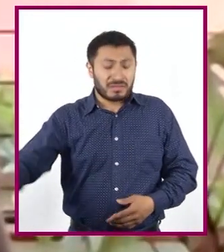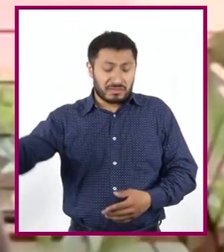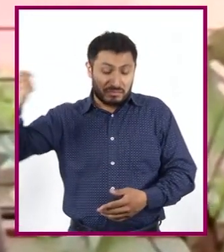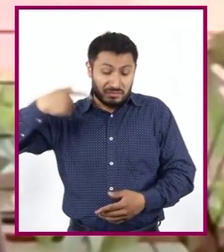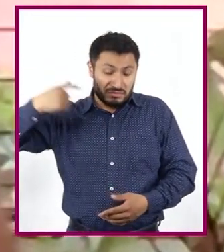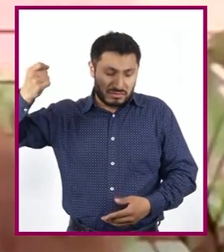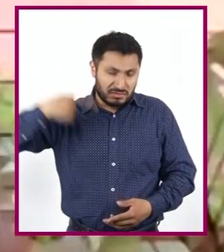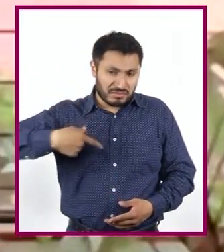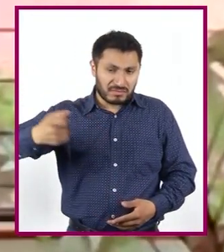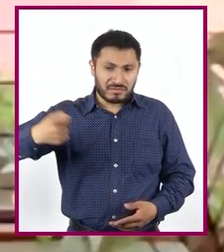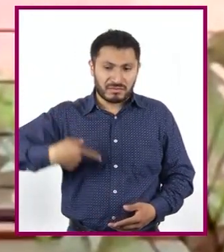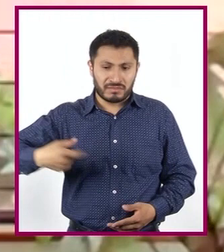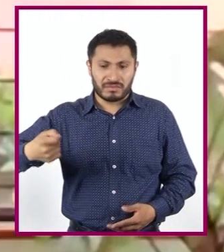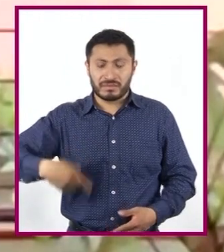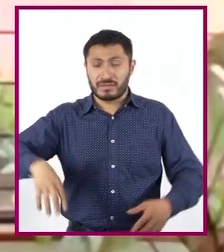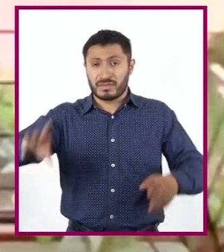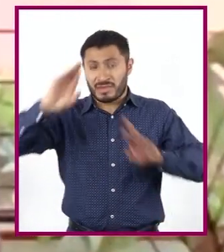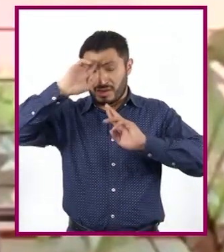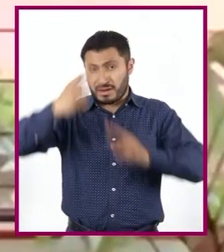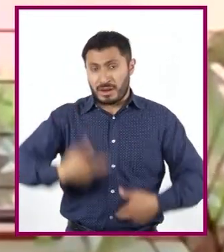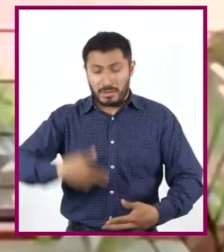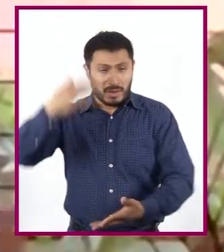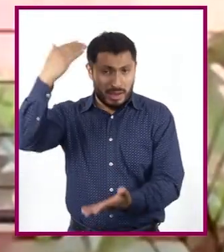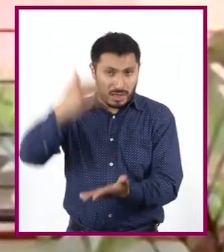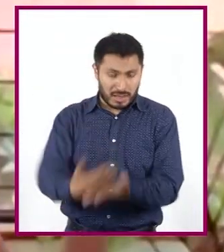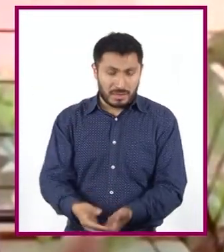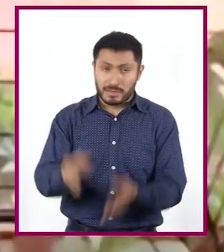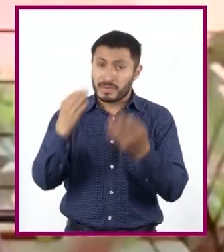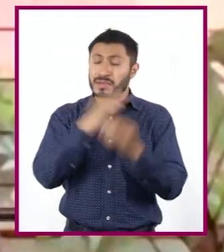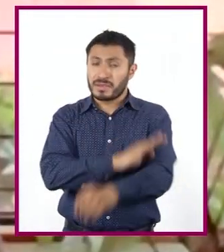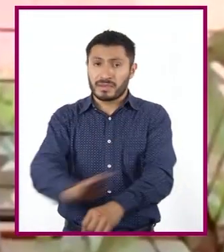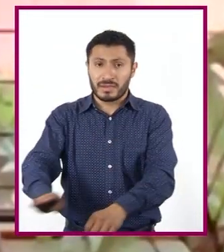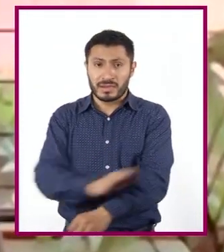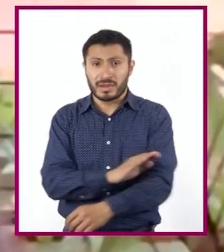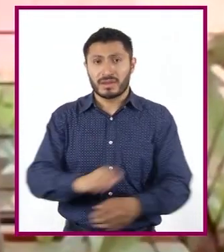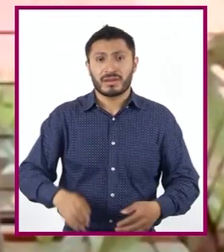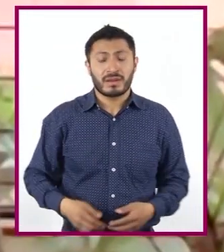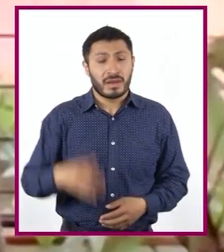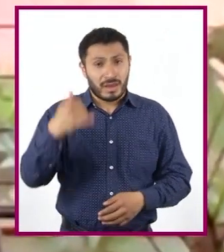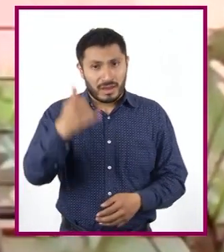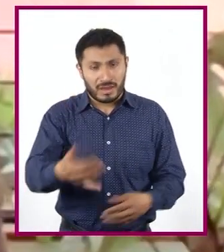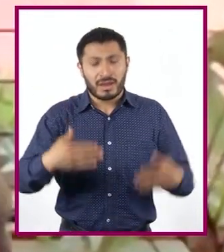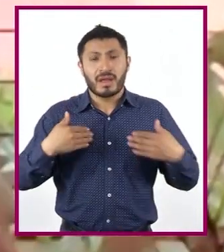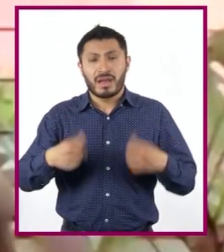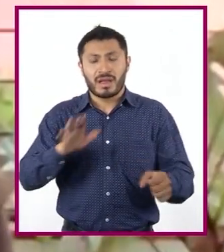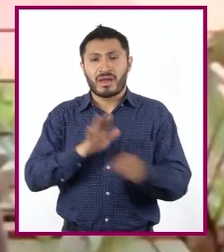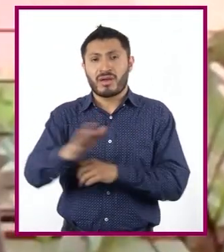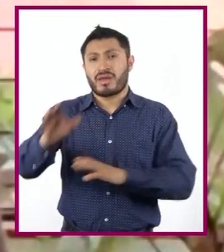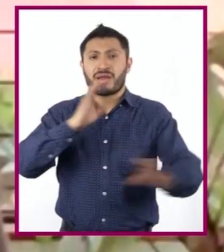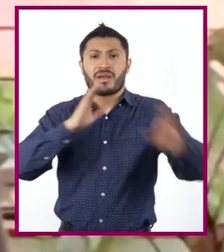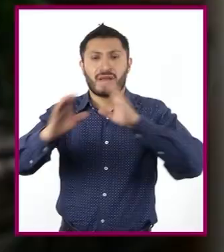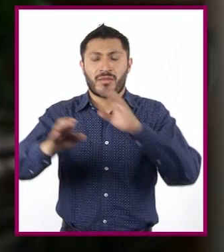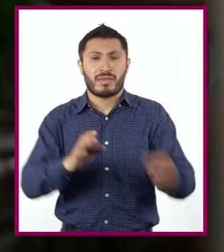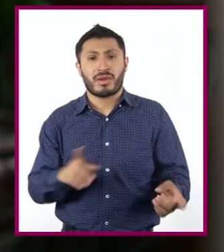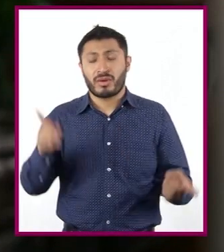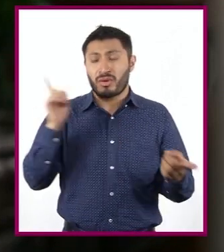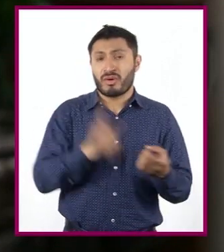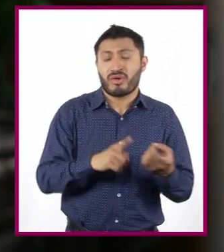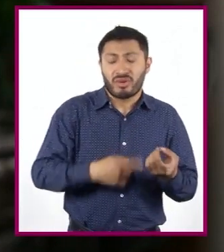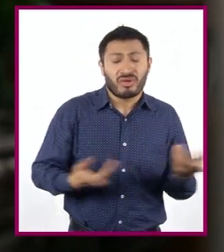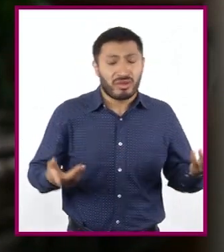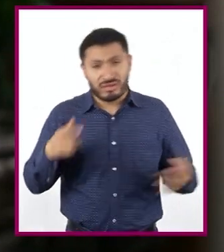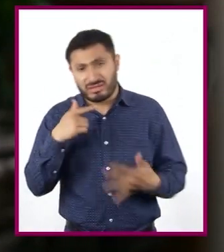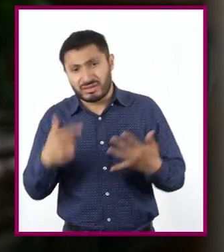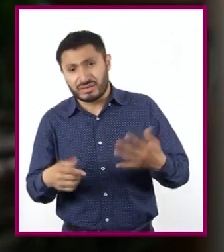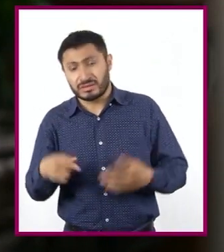un nivel que implica esta cierta rarificación de la que te hablaba, pero que por supuesto nos obliga, nos va a interesar, nos